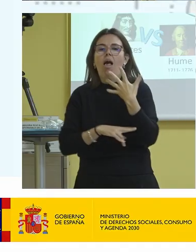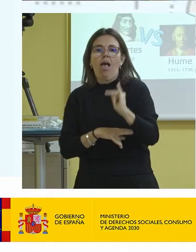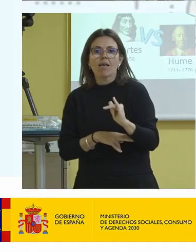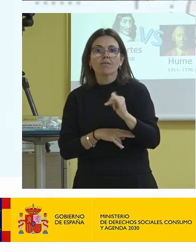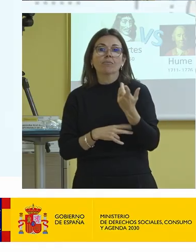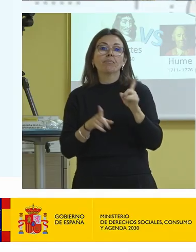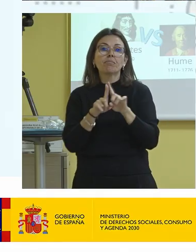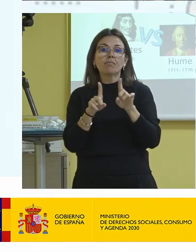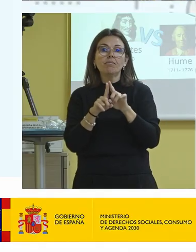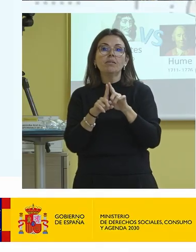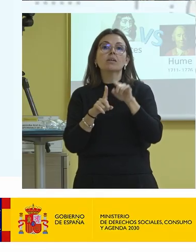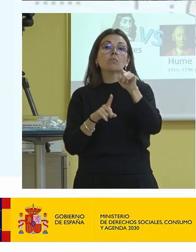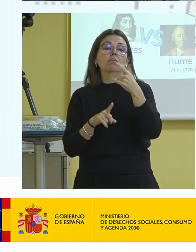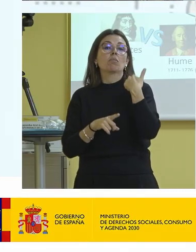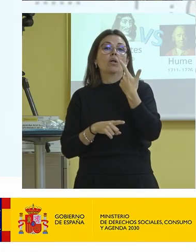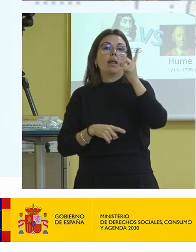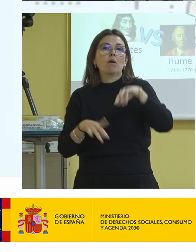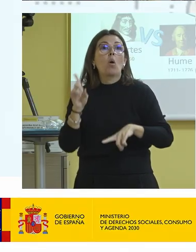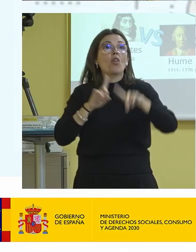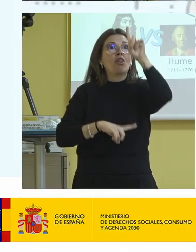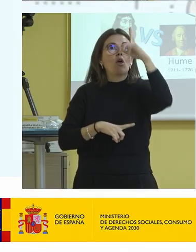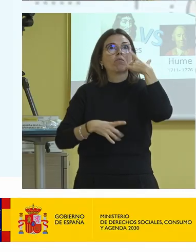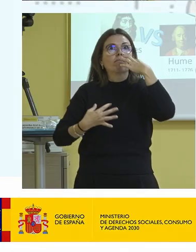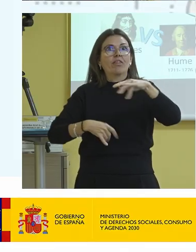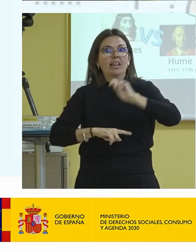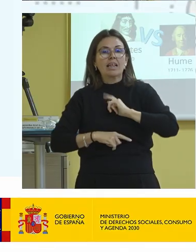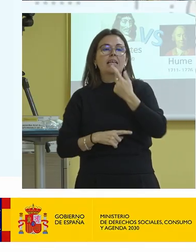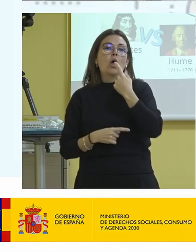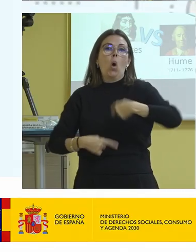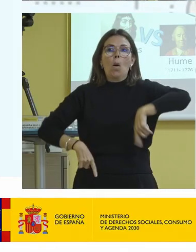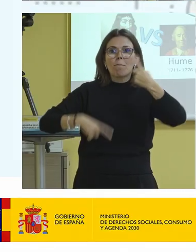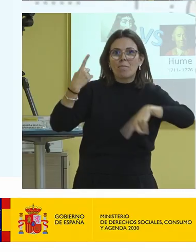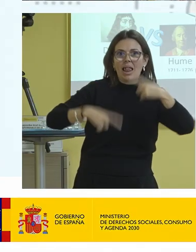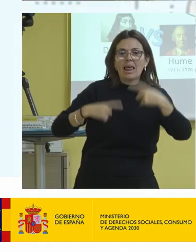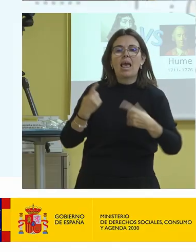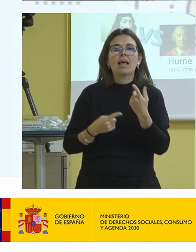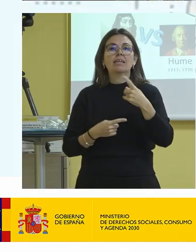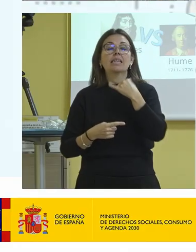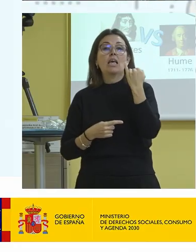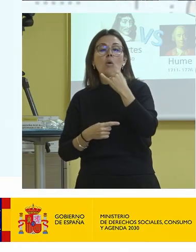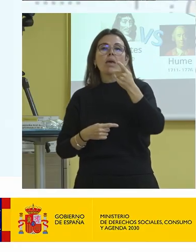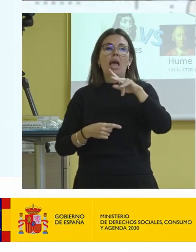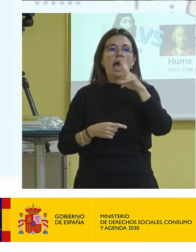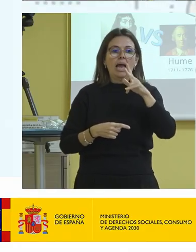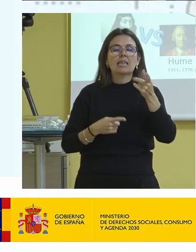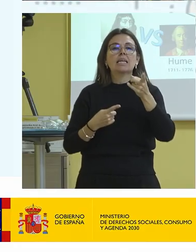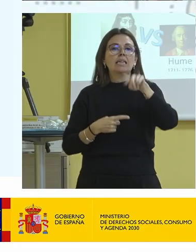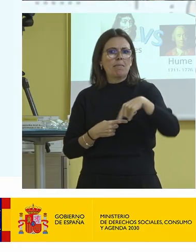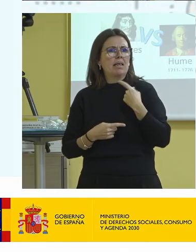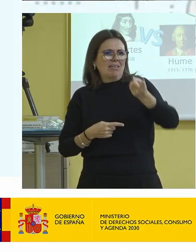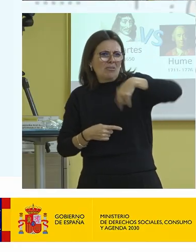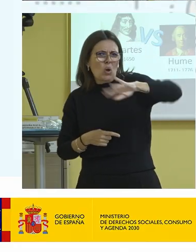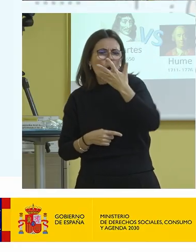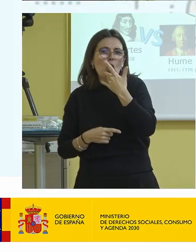etapa escolástica en la que se agarró uno a Dios para tener certezas, la pelea de Hume y Descartes sobre si racionalismo, empirismo, todo eso lo